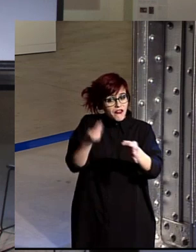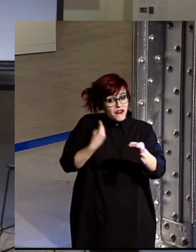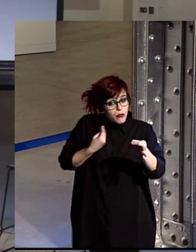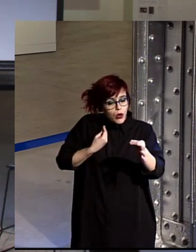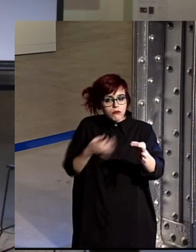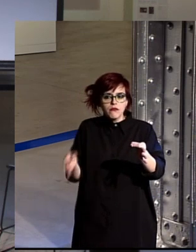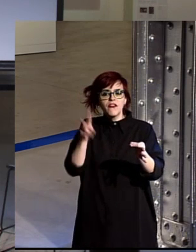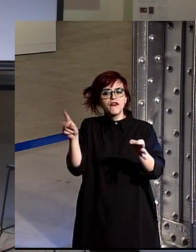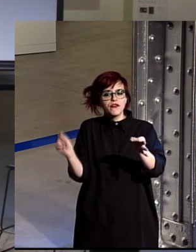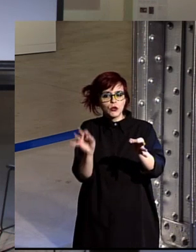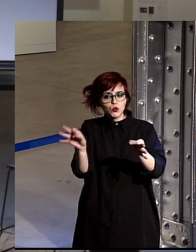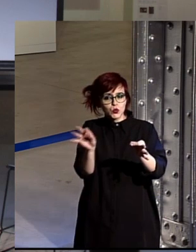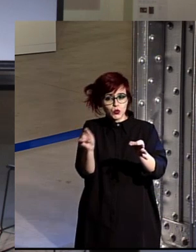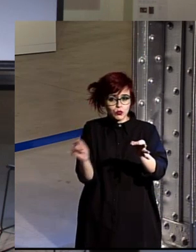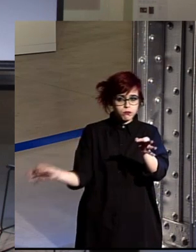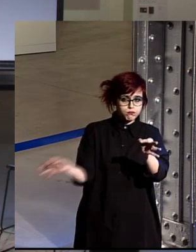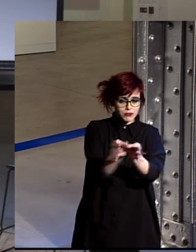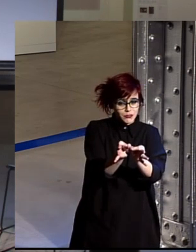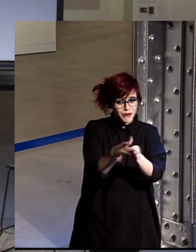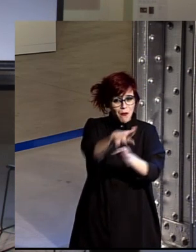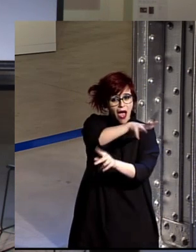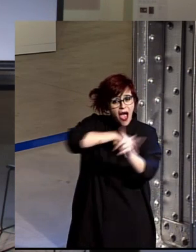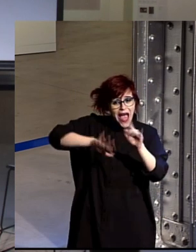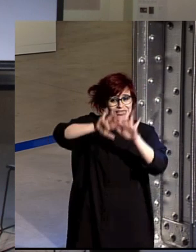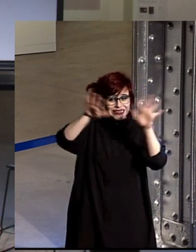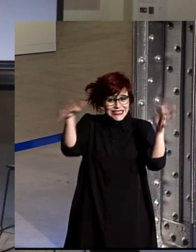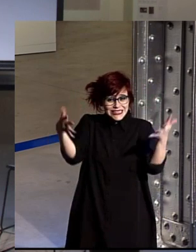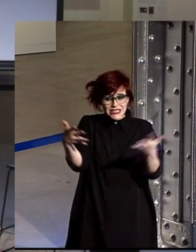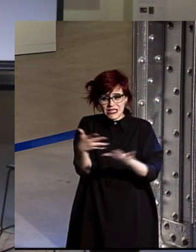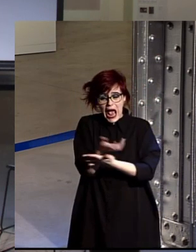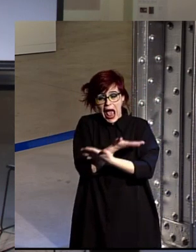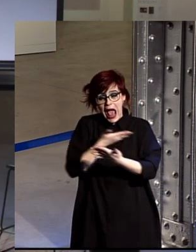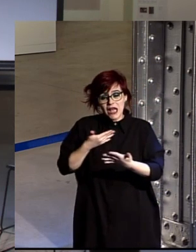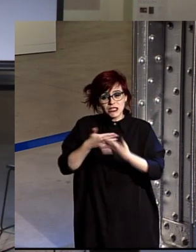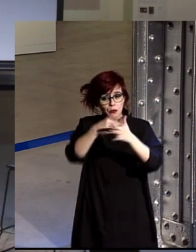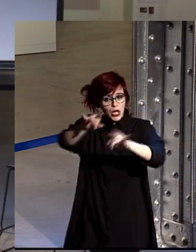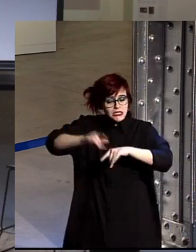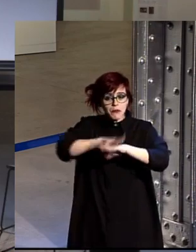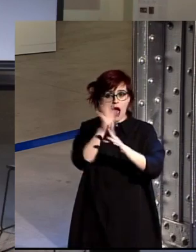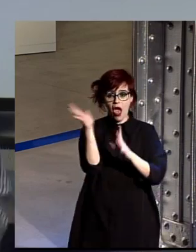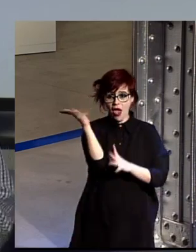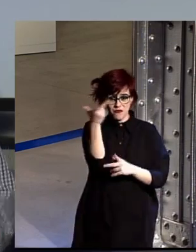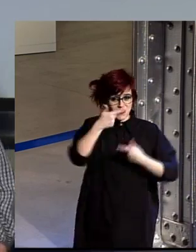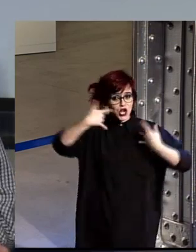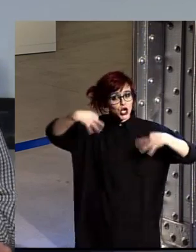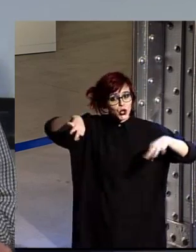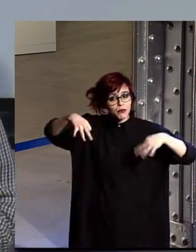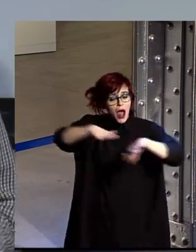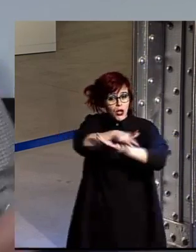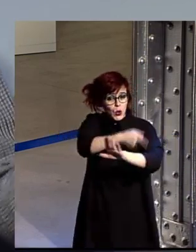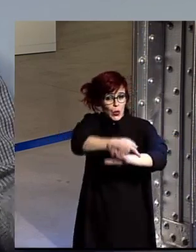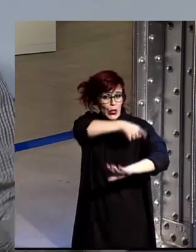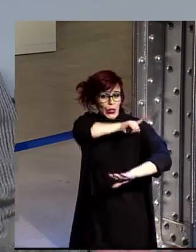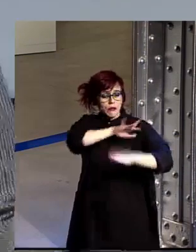visto que tienen virus. Existen en todos los ambientes de la Tierra que se han investigado hasta ahora. Ambientes normales, como los que nos rodean, y ambientes